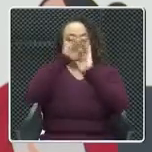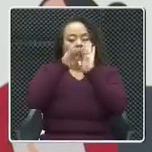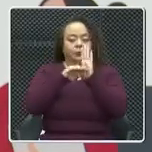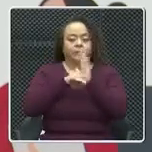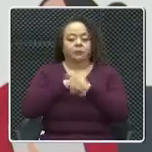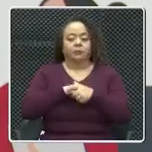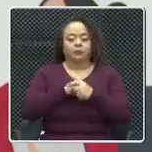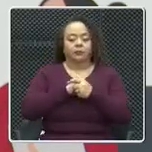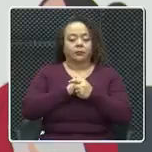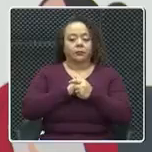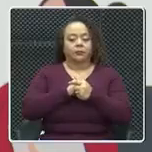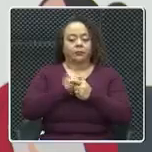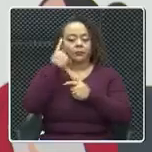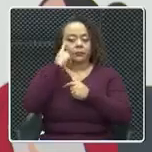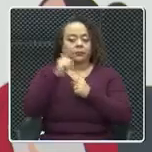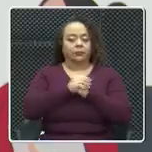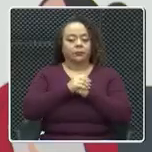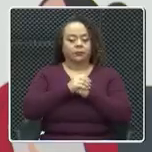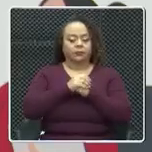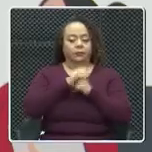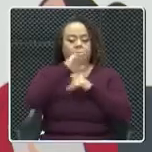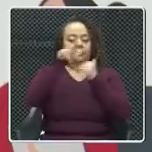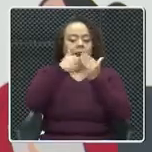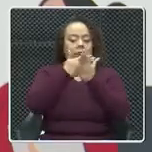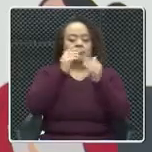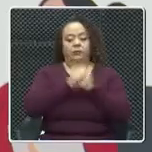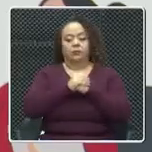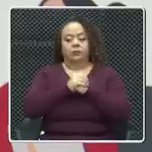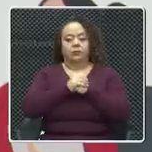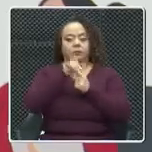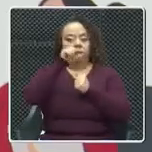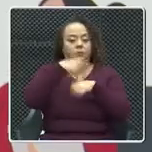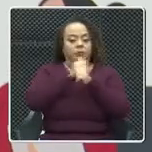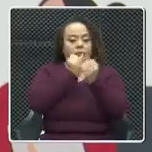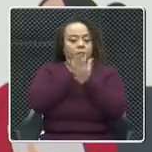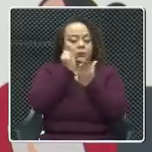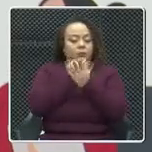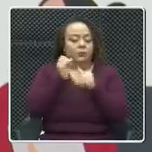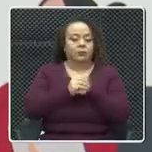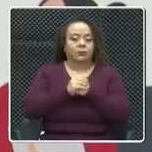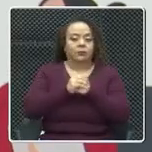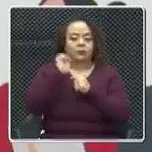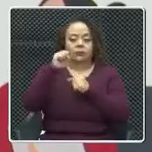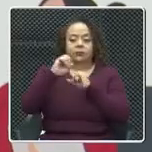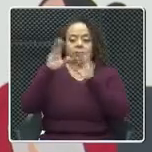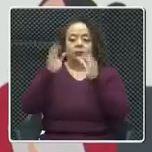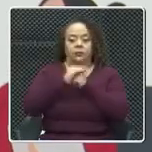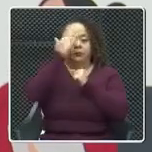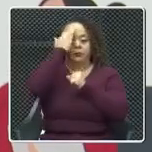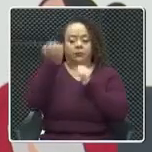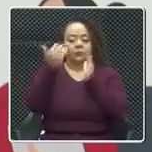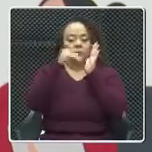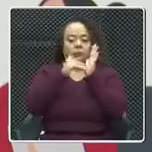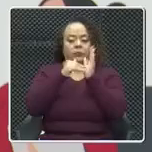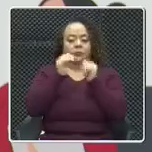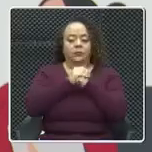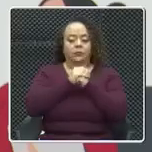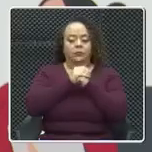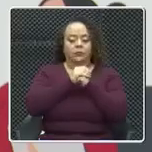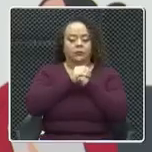protocolos, uh-huh. ¿verdad? Todo patrono tiene que hacer su investigación, ¿verdad? Claro. Porque volvemos a lo mismo, si